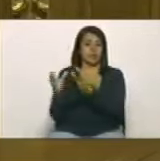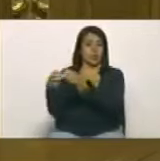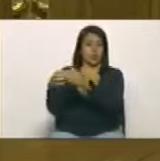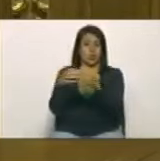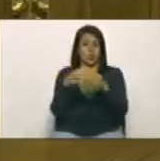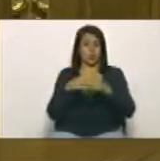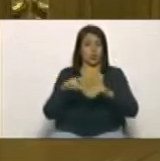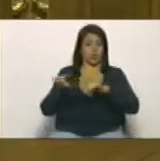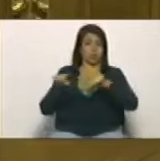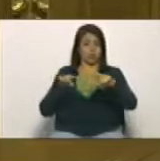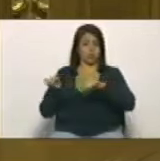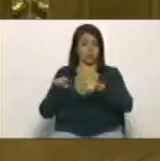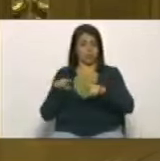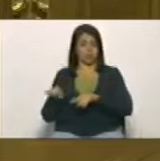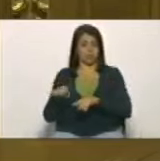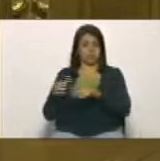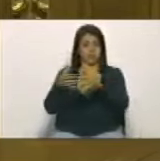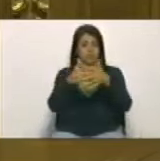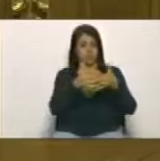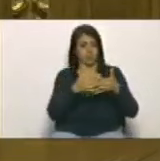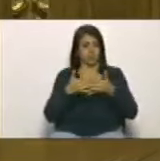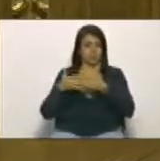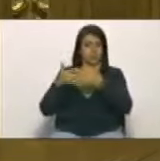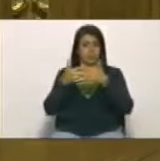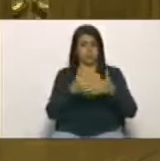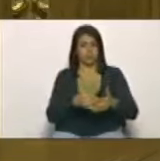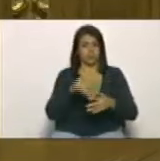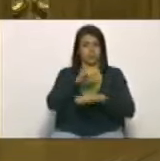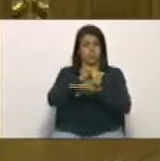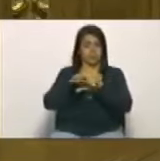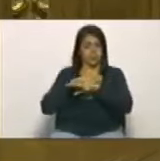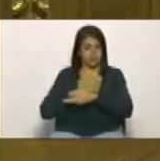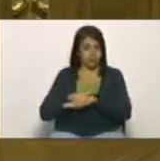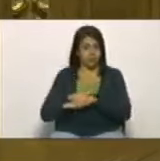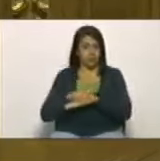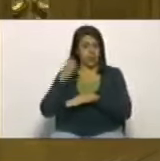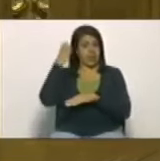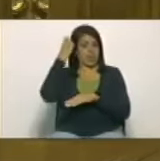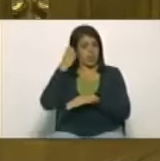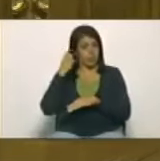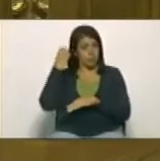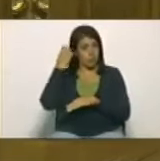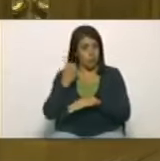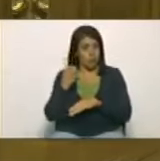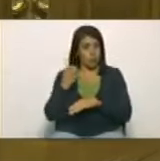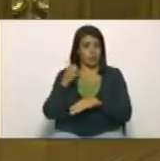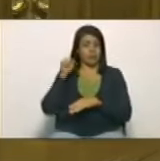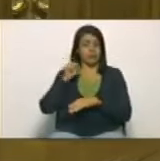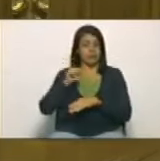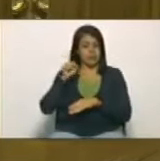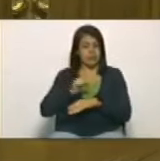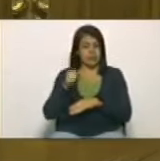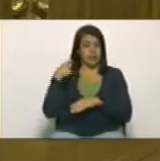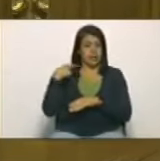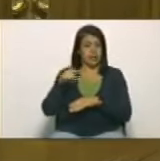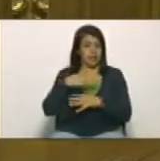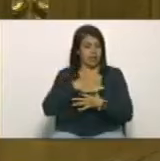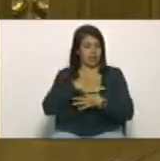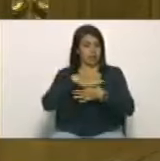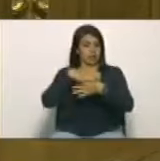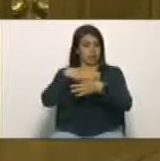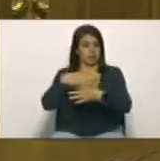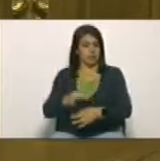élites imperiales, norteamericanas, británicas, europeas, que siguen teniendo